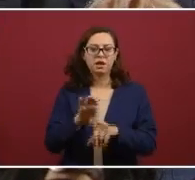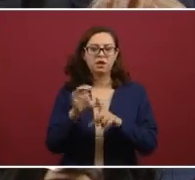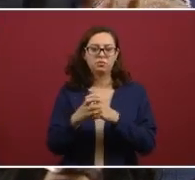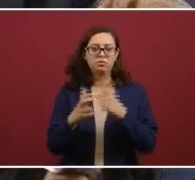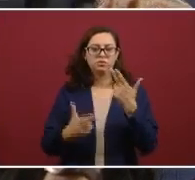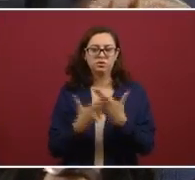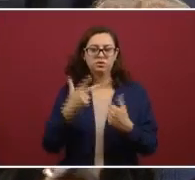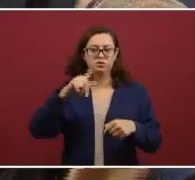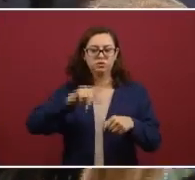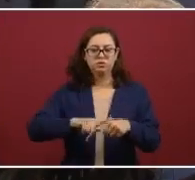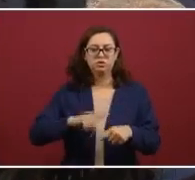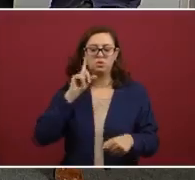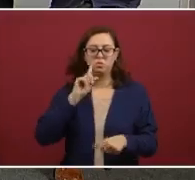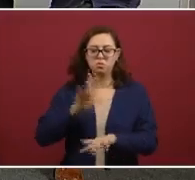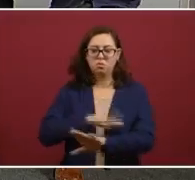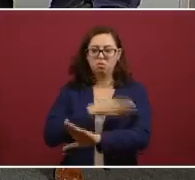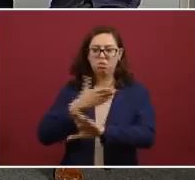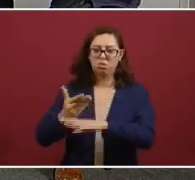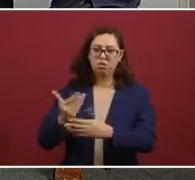Mujeres.